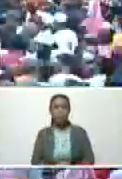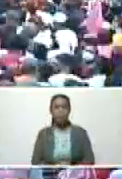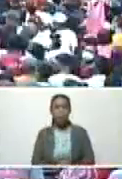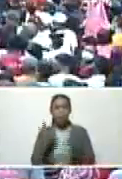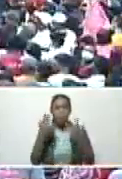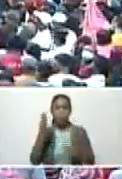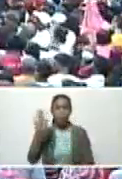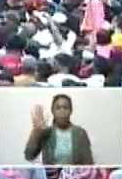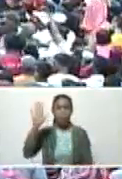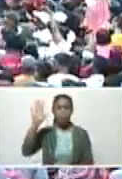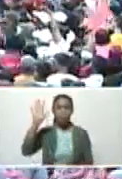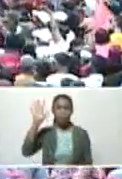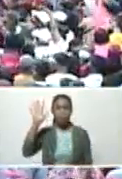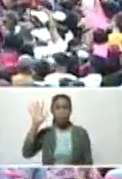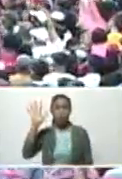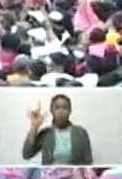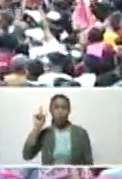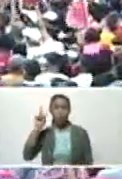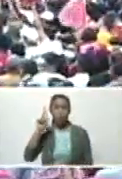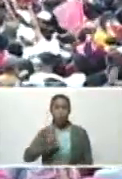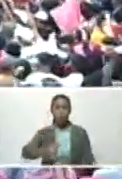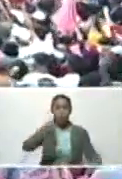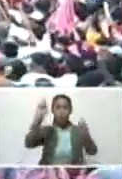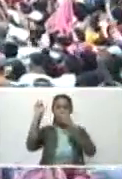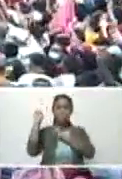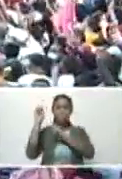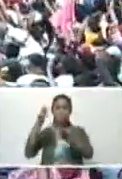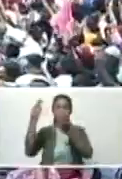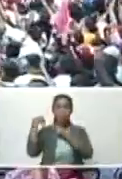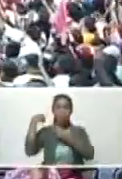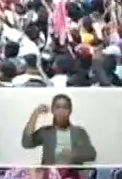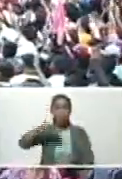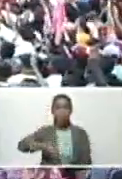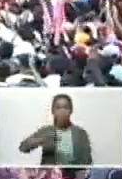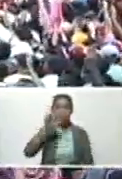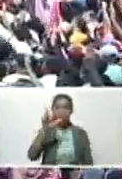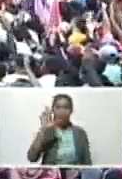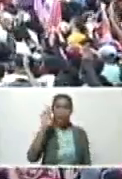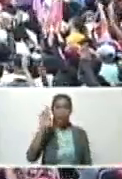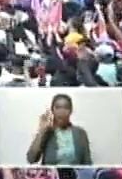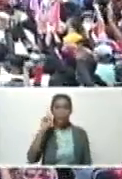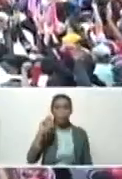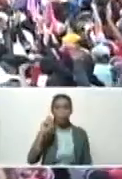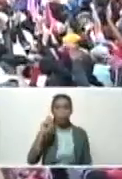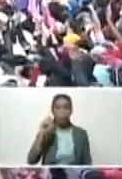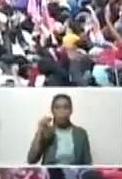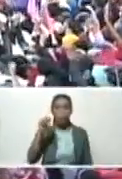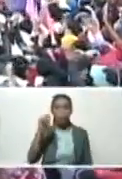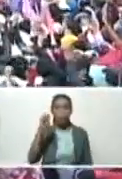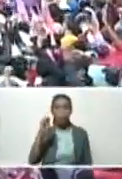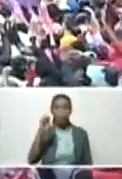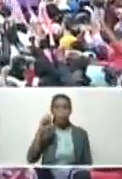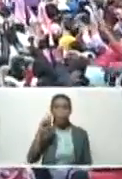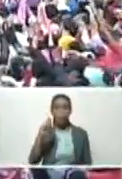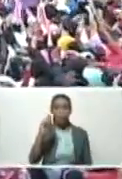Levanten la mano los que la van a asumir desde hoy, las 3R.net.